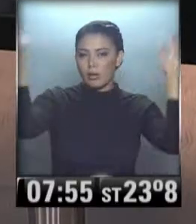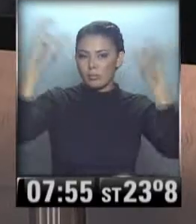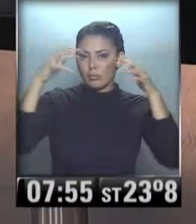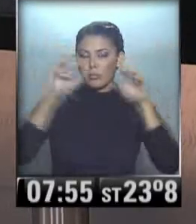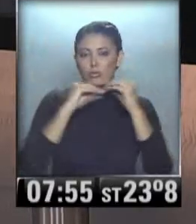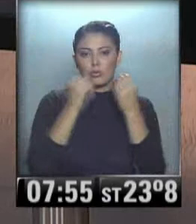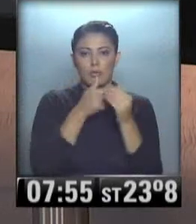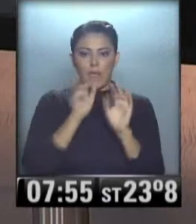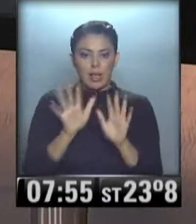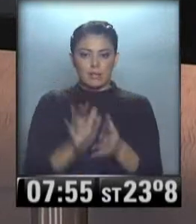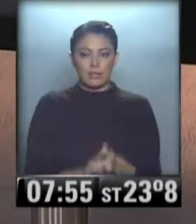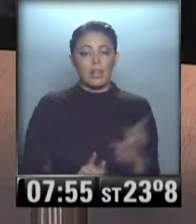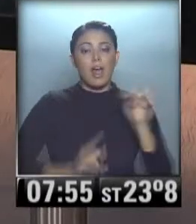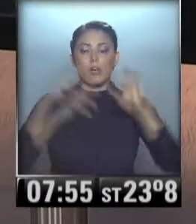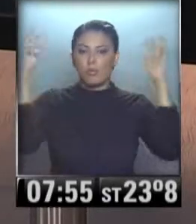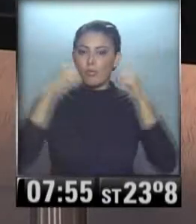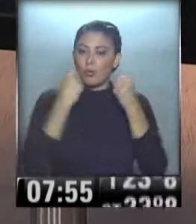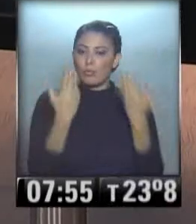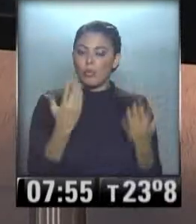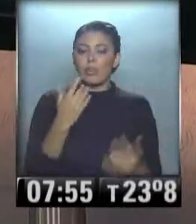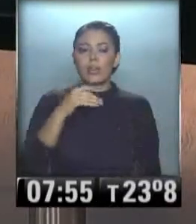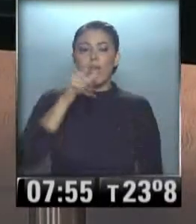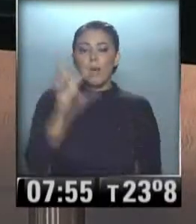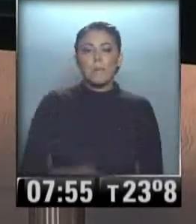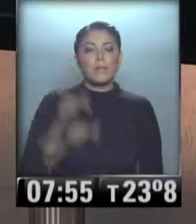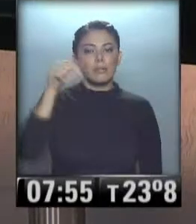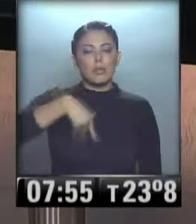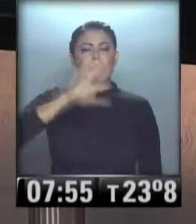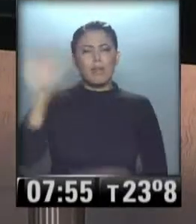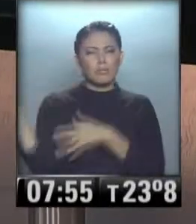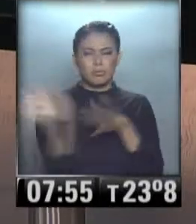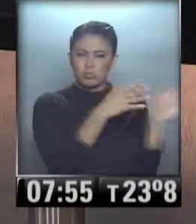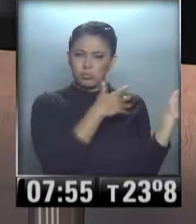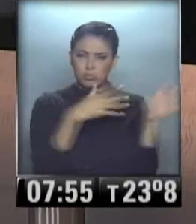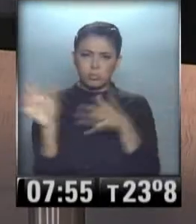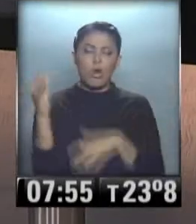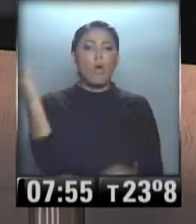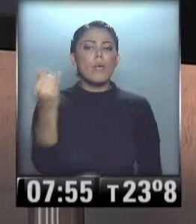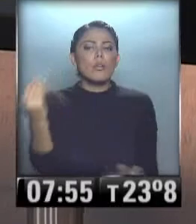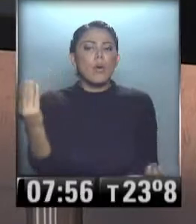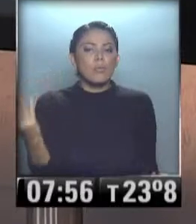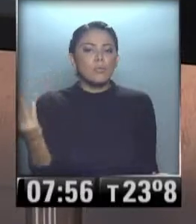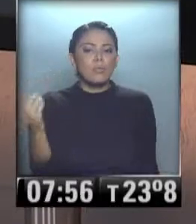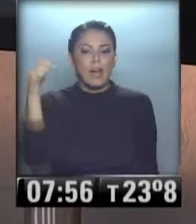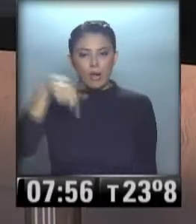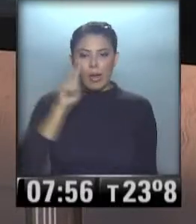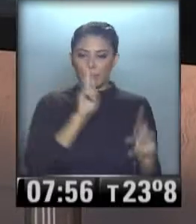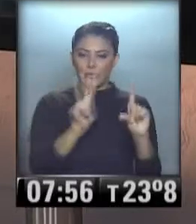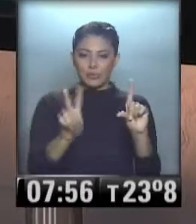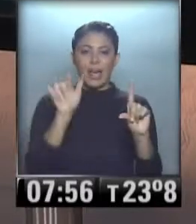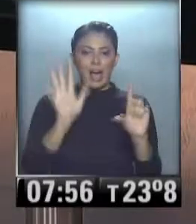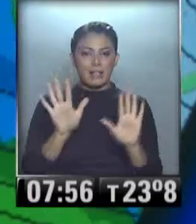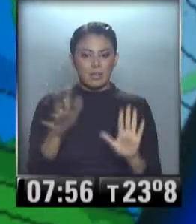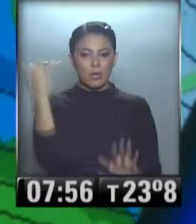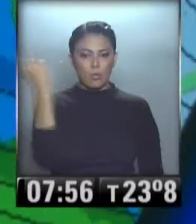puede ser fuerte. En la Patagonia se intensifica el viento. Y el jueves, aquí está el jueves, fíjense,